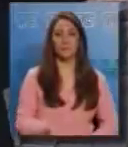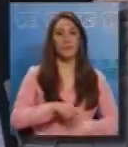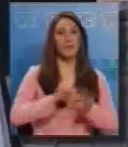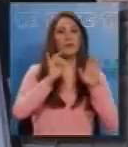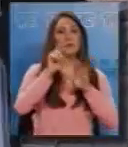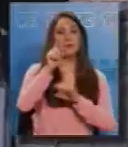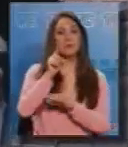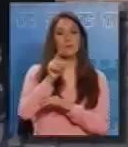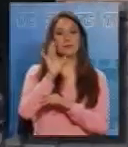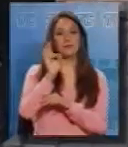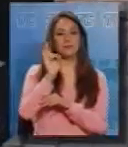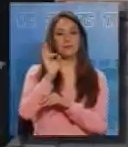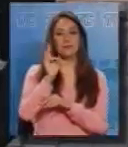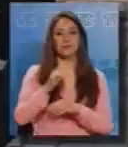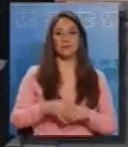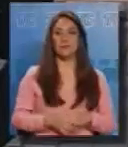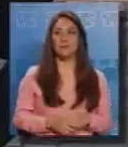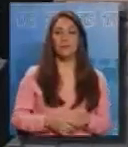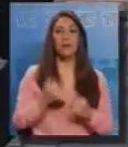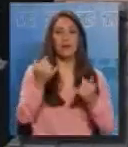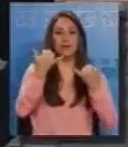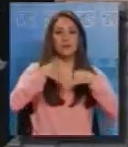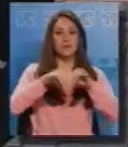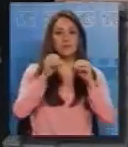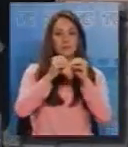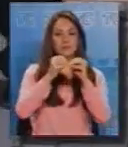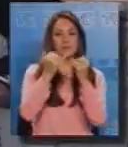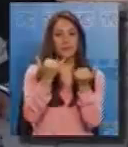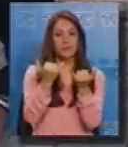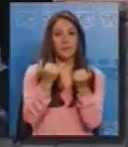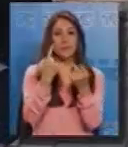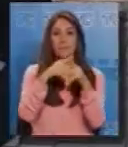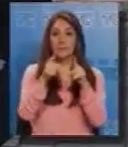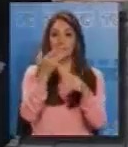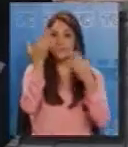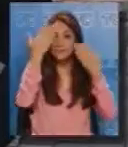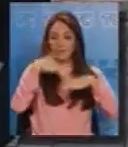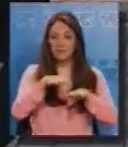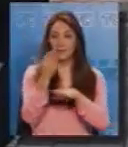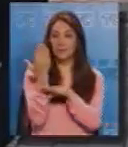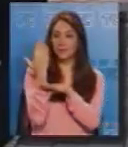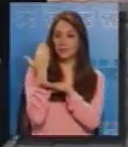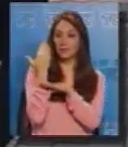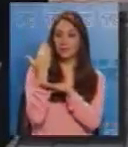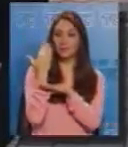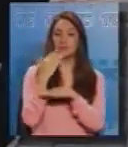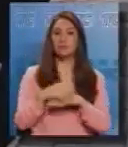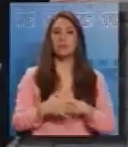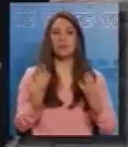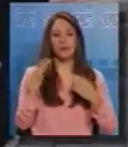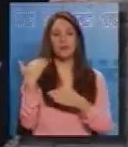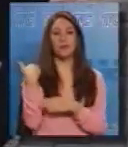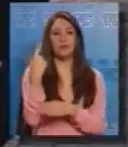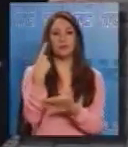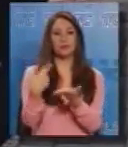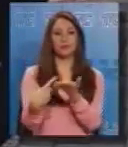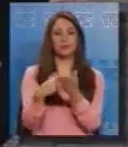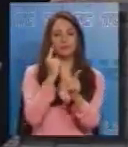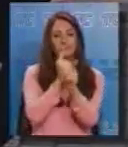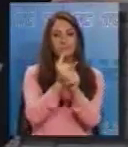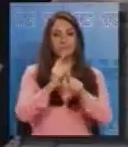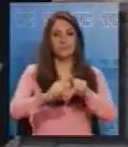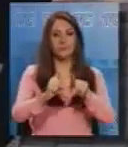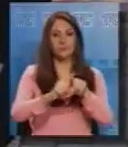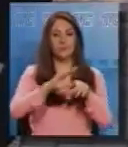7 de la mañana con 7 minutos, amigos televidentes, continuamos en vivo y en directo. Solo para finalizar, recordar que días atrás ya se generó un primer acercamiento